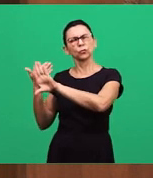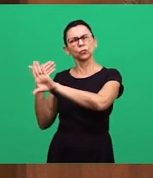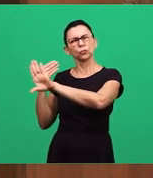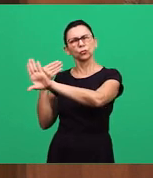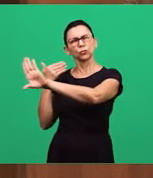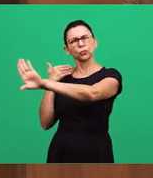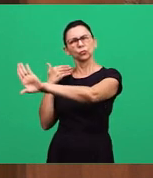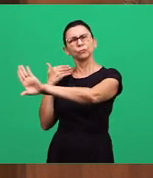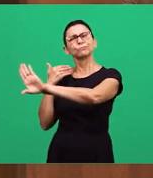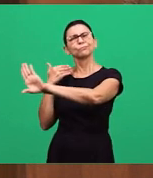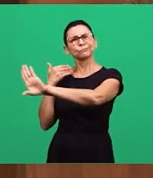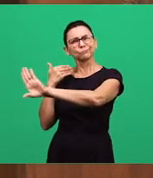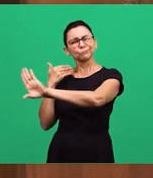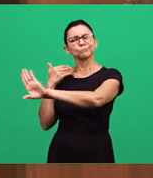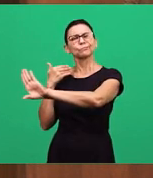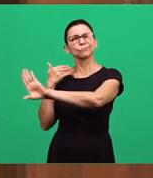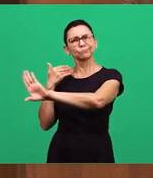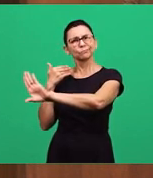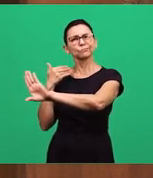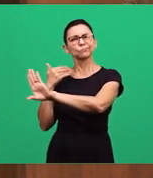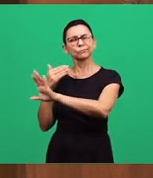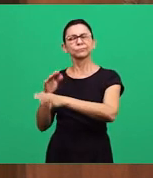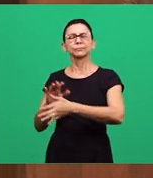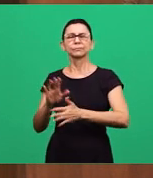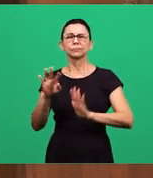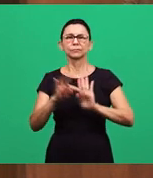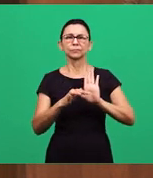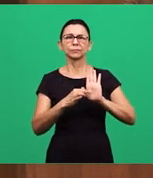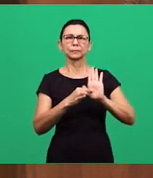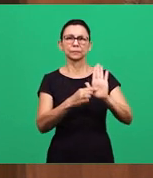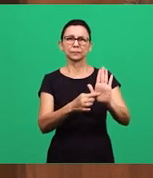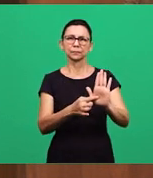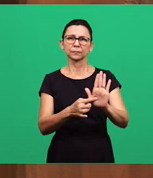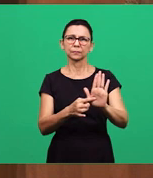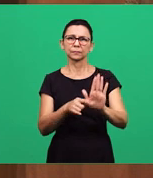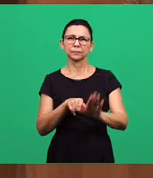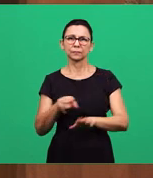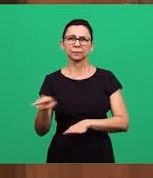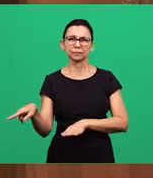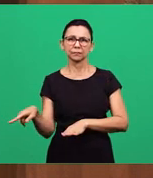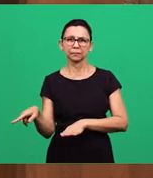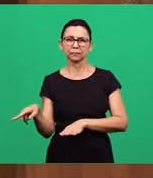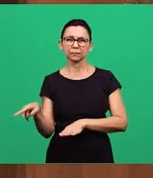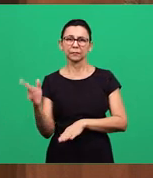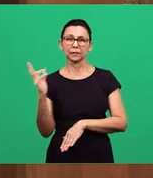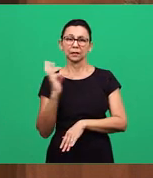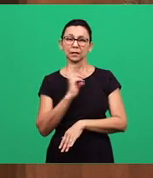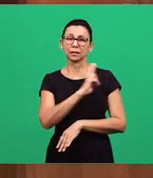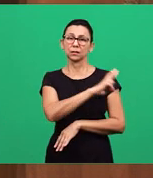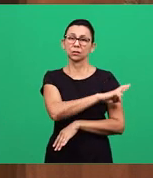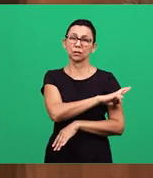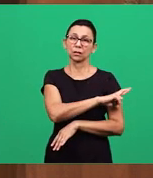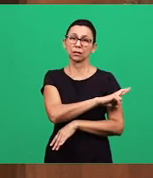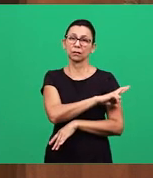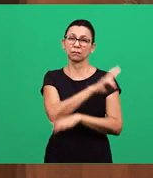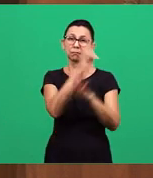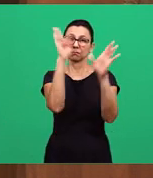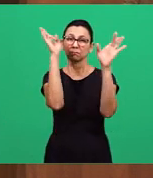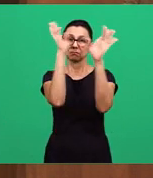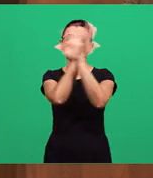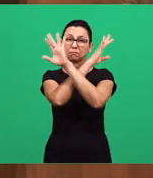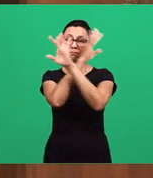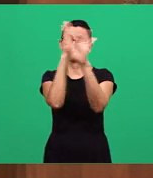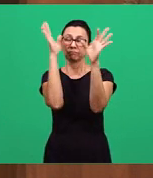del proyecto de Dios. En aquella época, como el texto que leemos, Israel dormía. Los religiosos dormían,